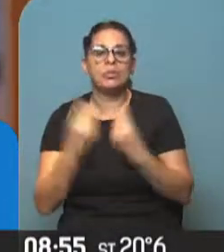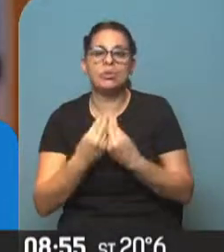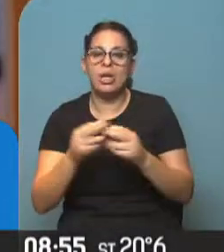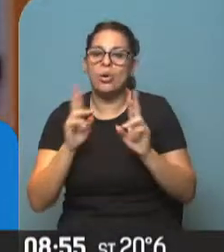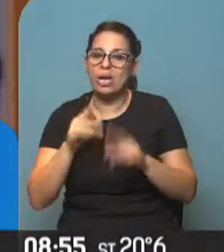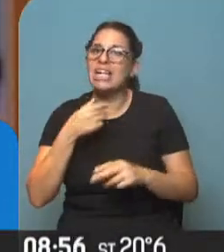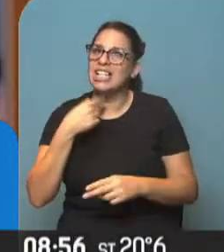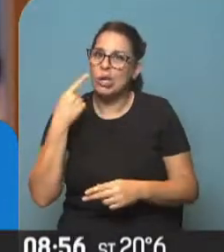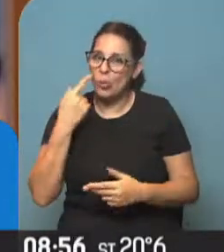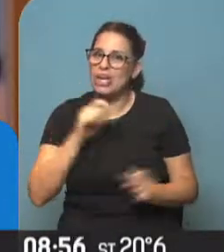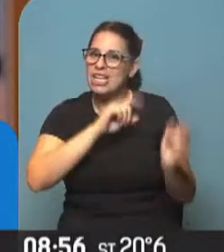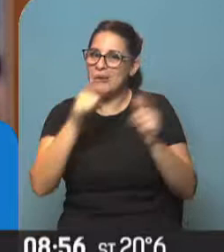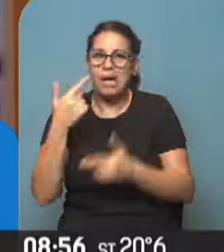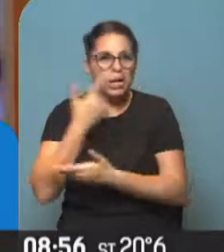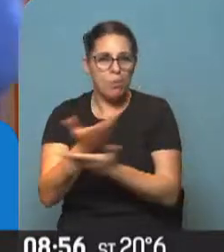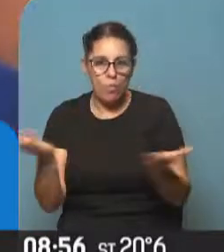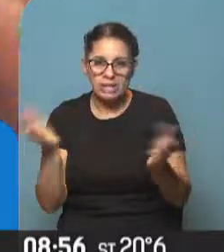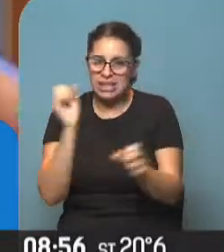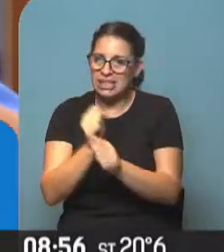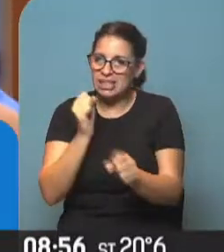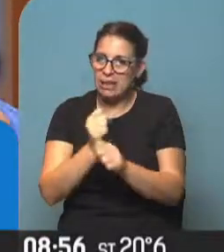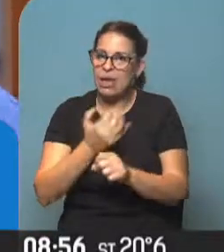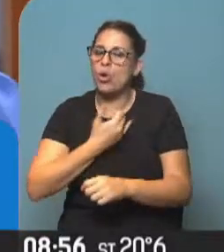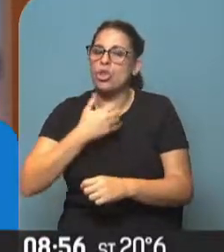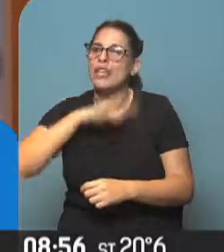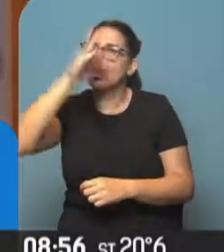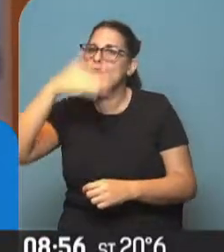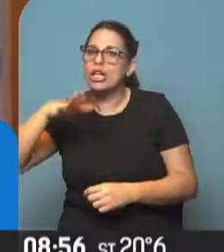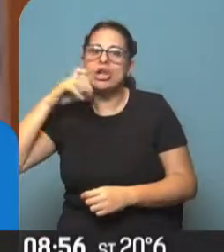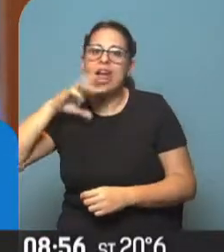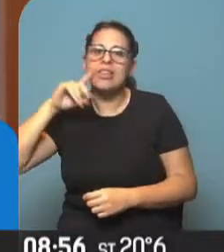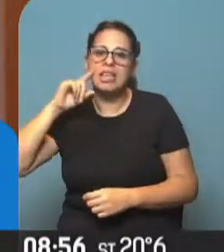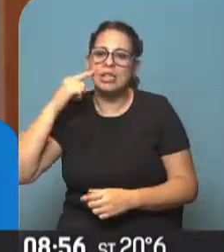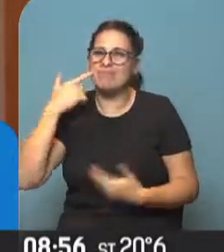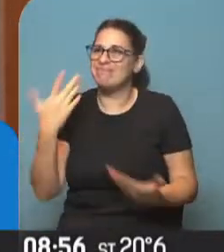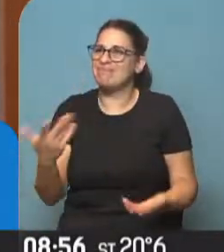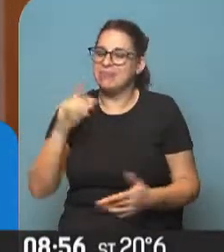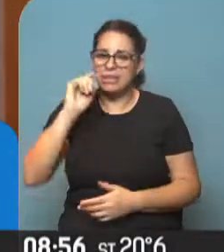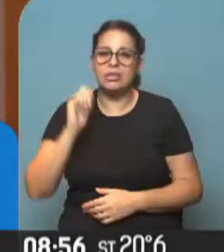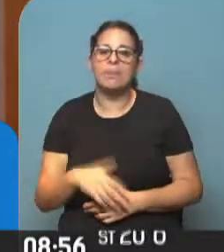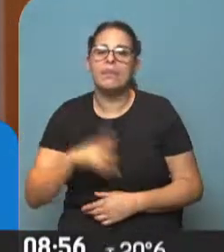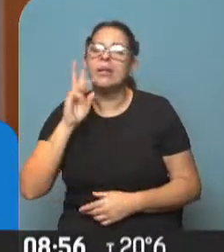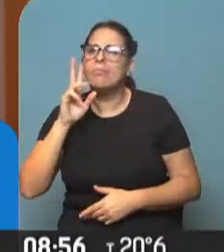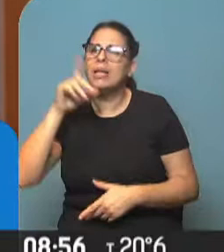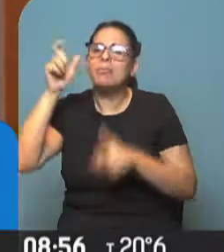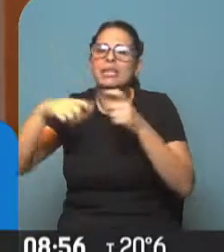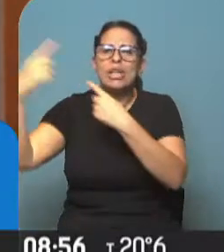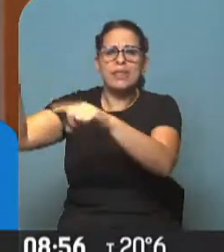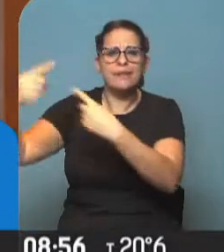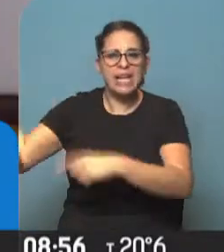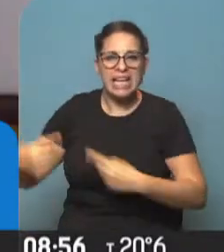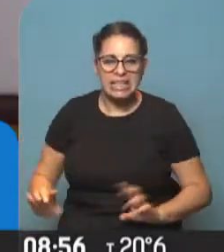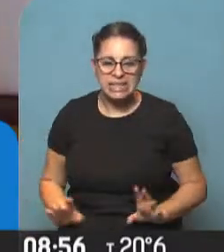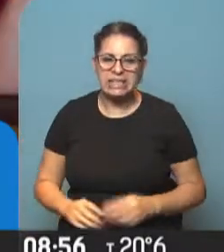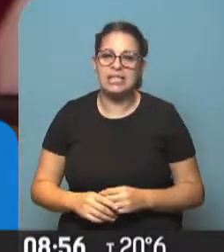que alguna que otra imagen que me muestre del laburo es en el corredor andino que es maravilloso se van a ir viendo gente tan distinta y